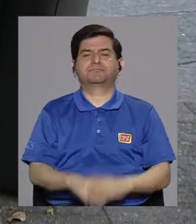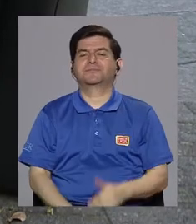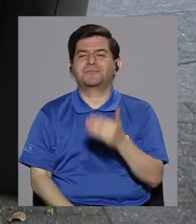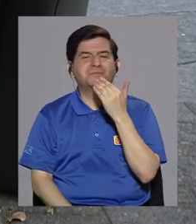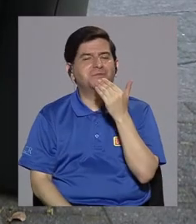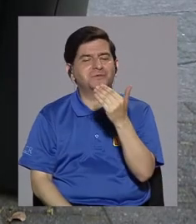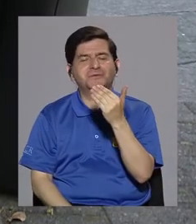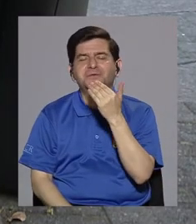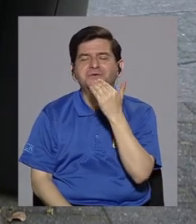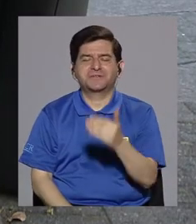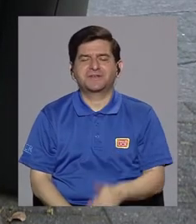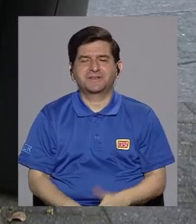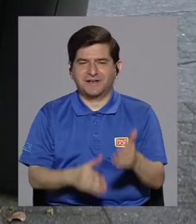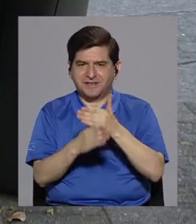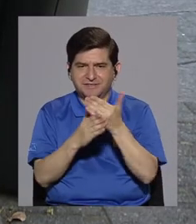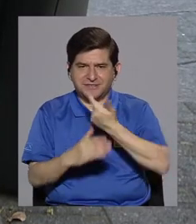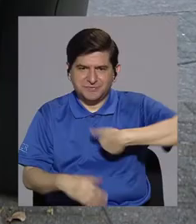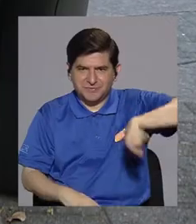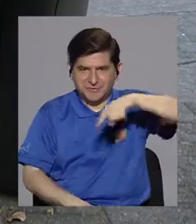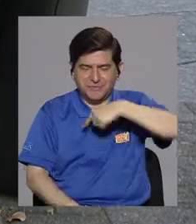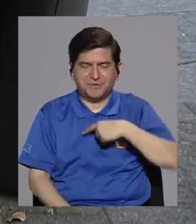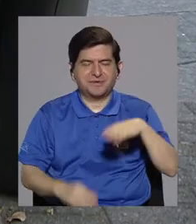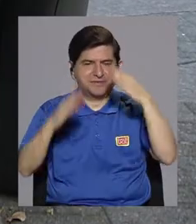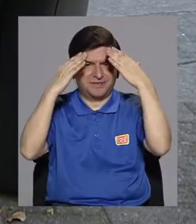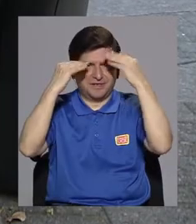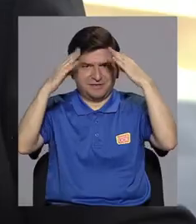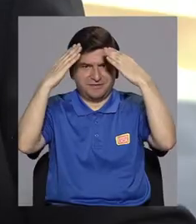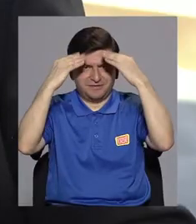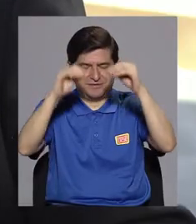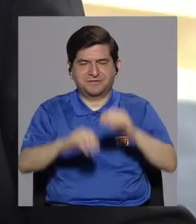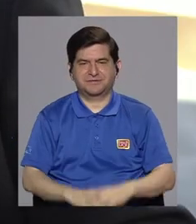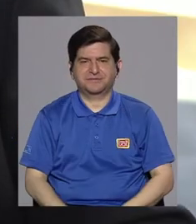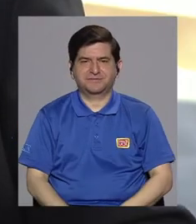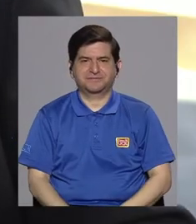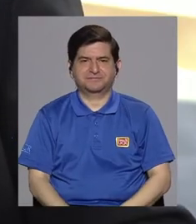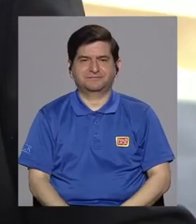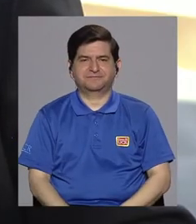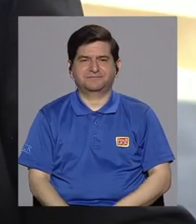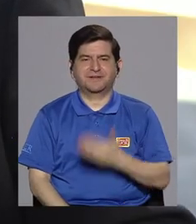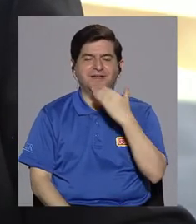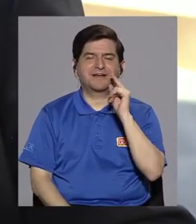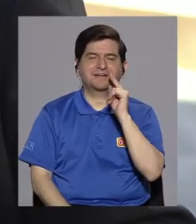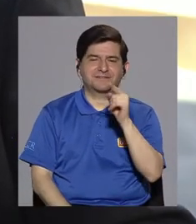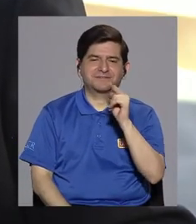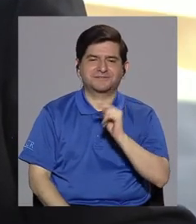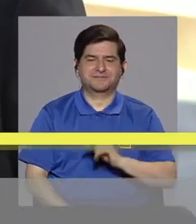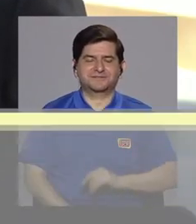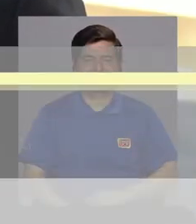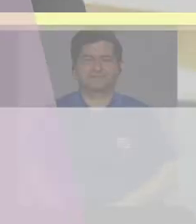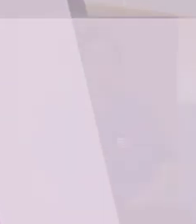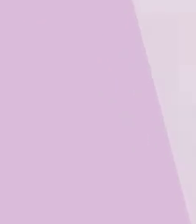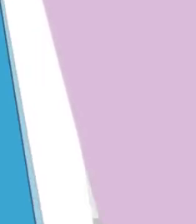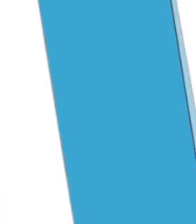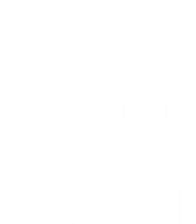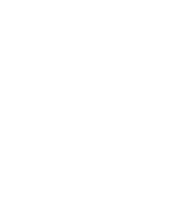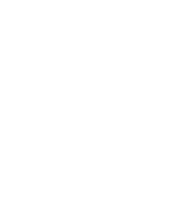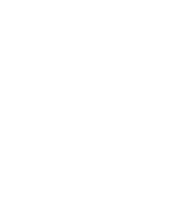Muchísimas gracias por haber compartido con nosotros pues esta información, por estar con nosotros. Gracias a ustedes.